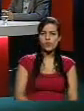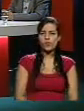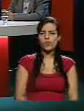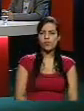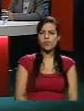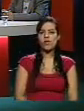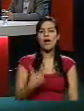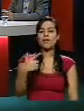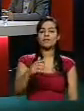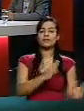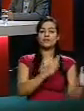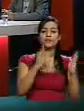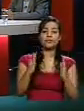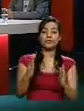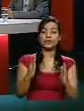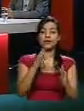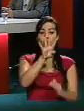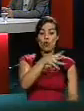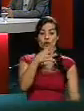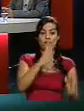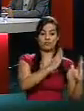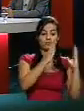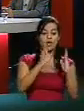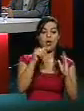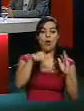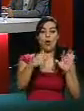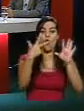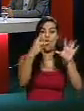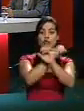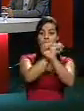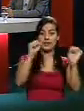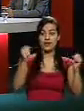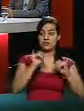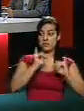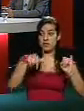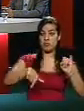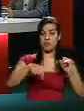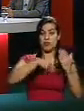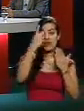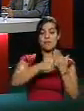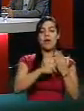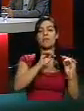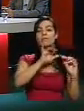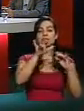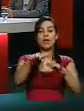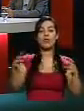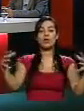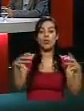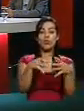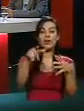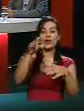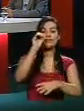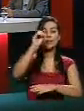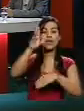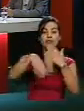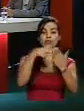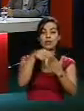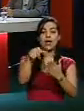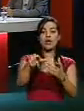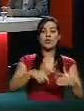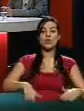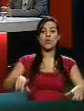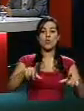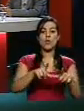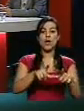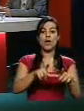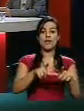Bueno, a las 8 de la mañana, hoy, al salir de este programa, es la sesión solemne de la Cámara Municipal en el patio